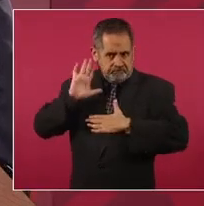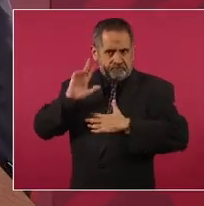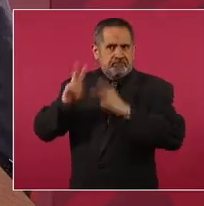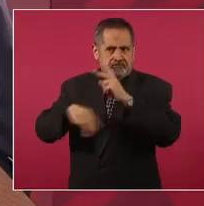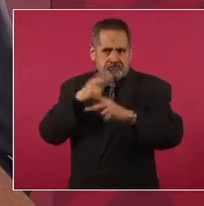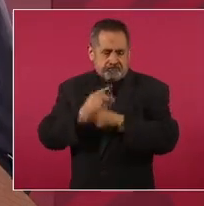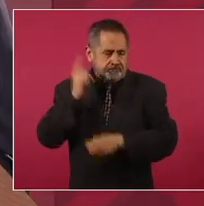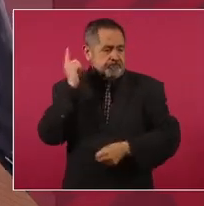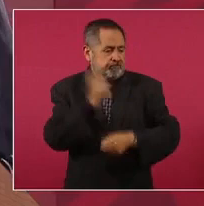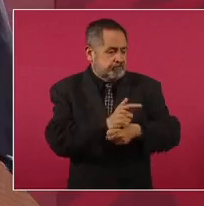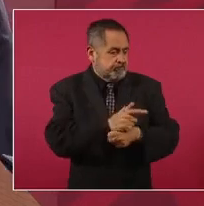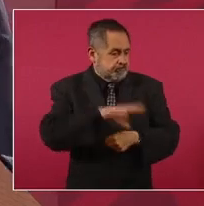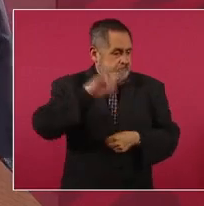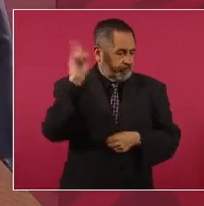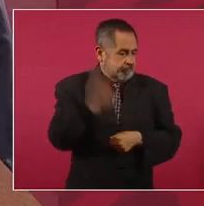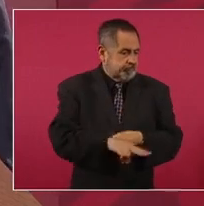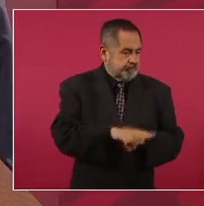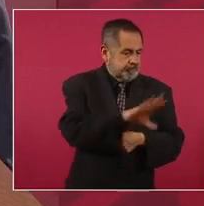y con la justicia.